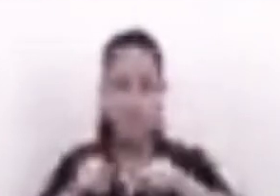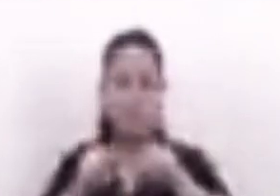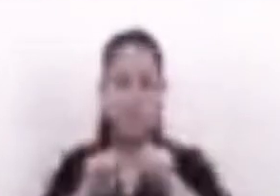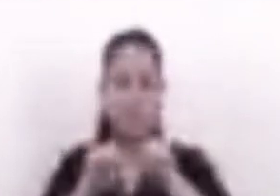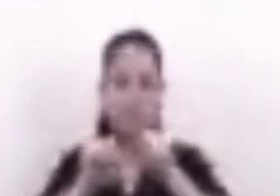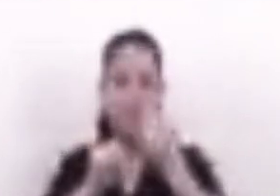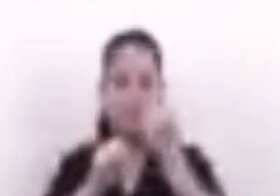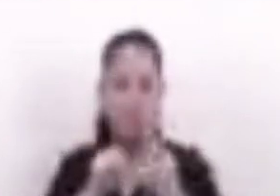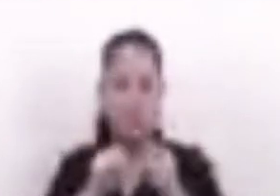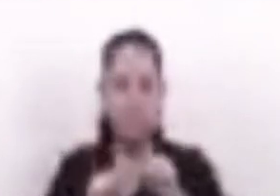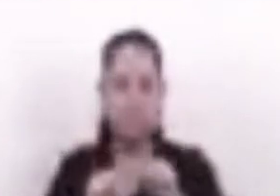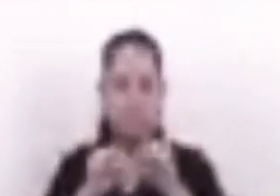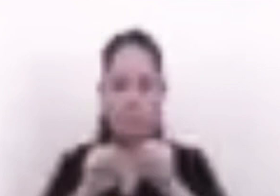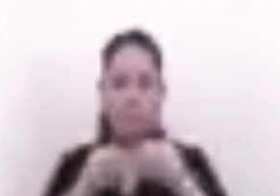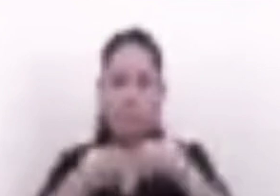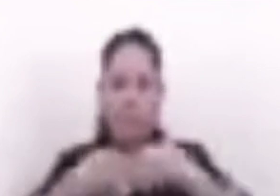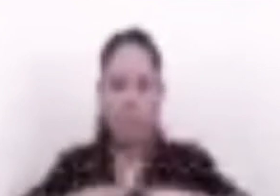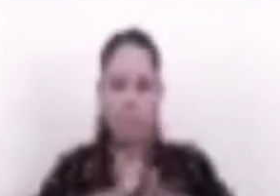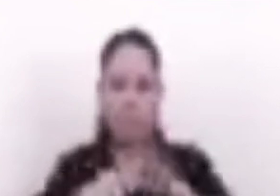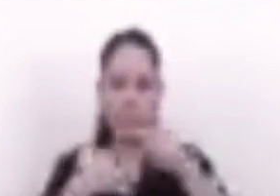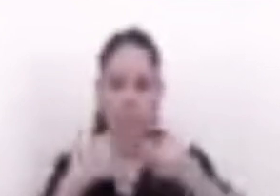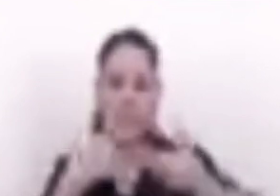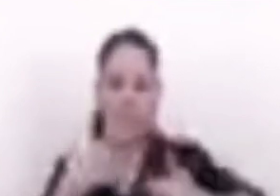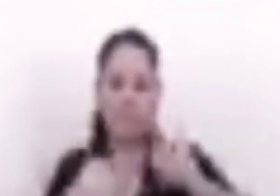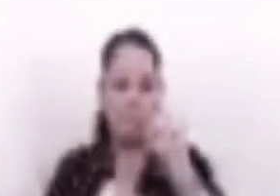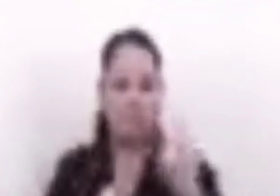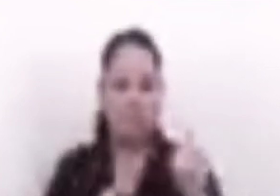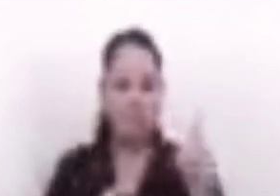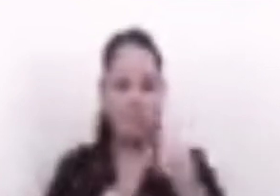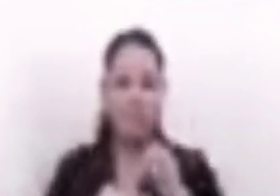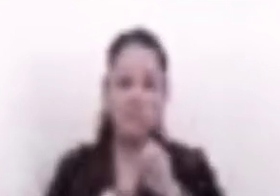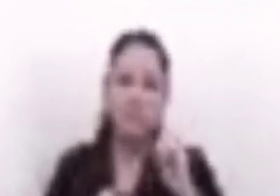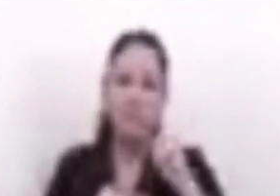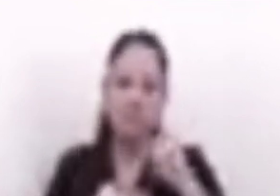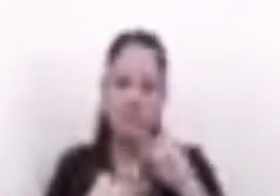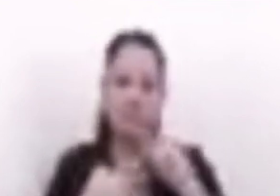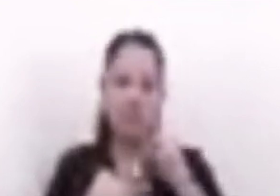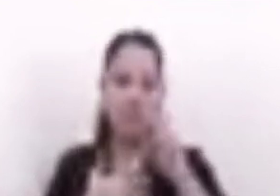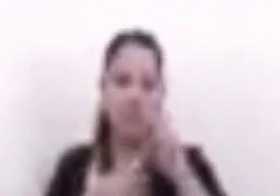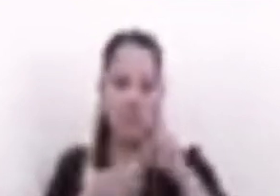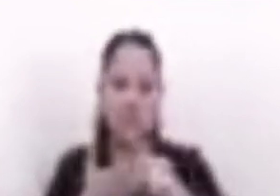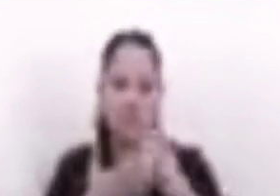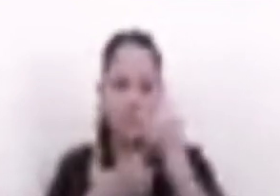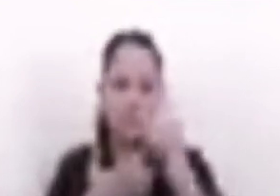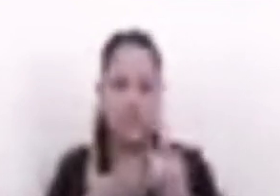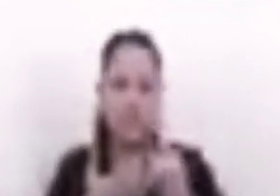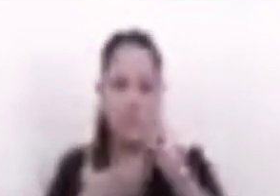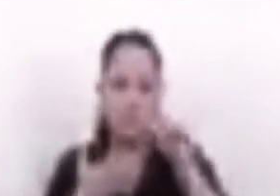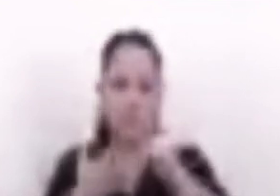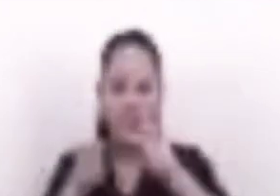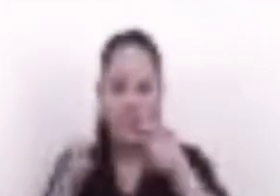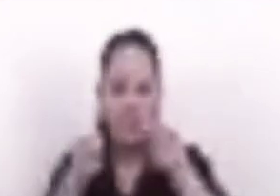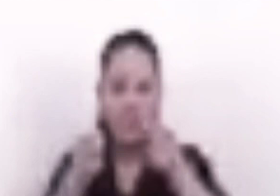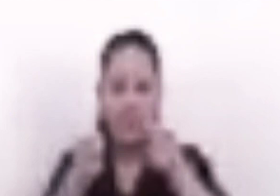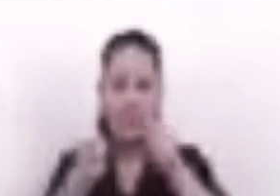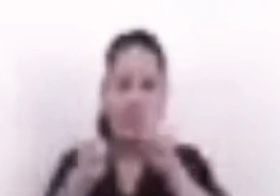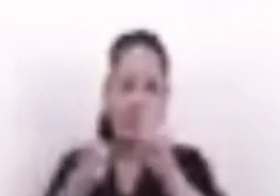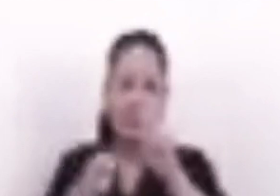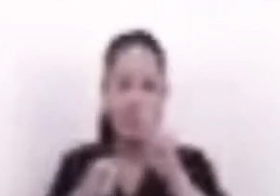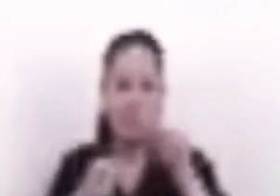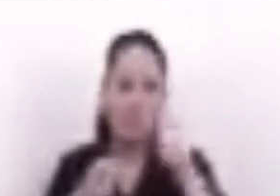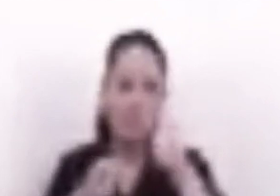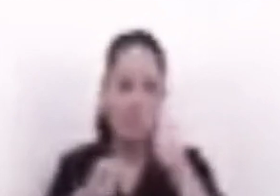muertos, que voten los que han perdido los derechos del ciudadano, o que voten dos veces una persona malintencionada con uno o con